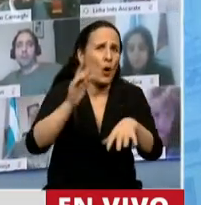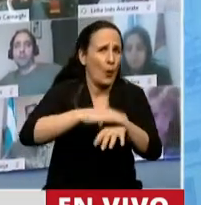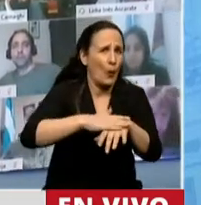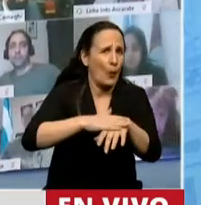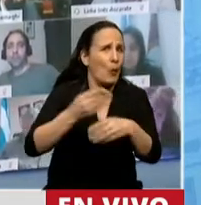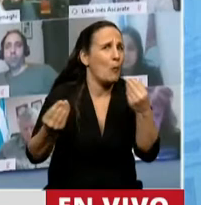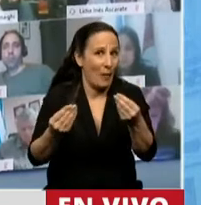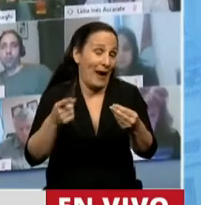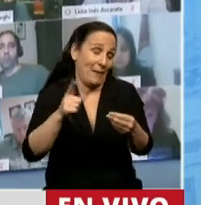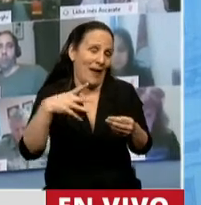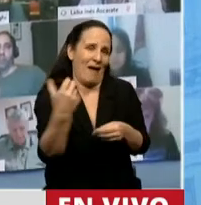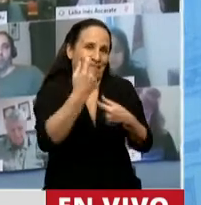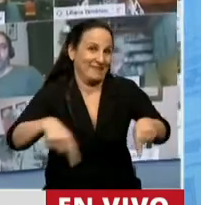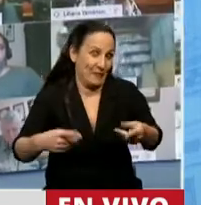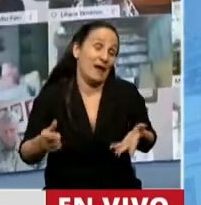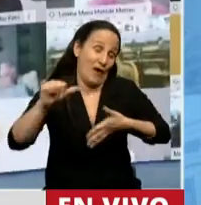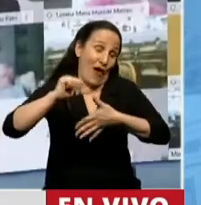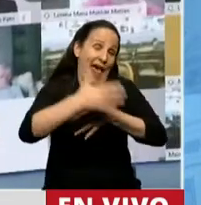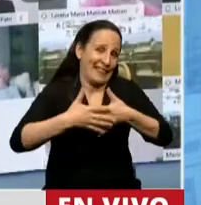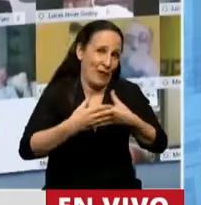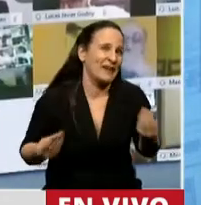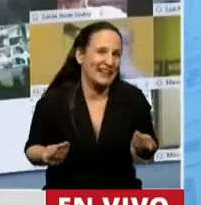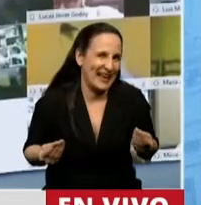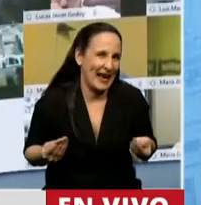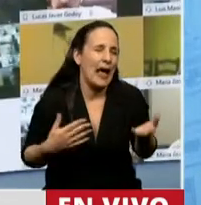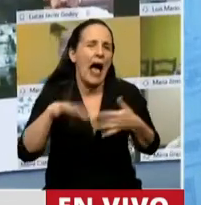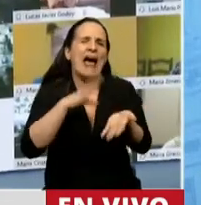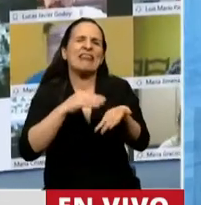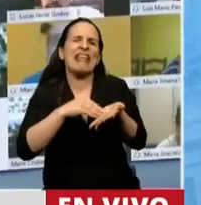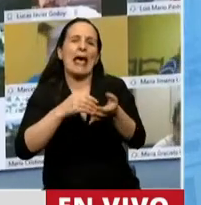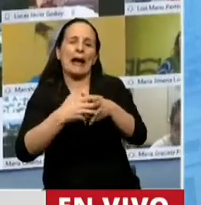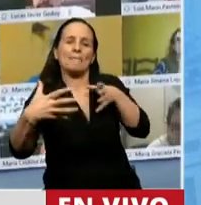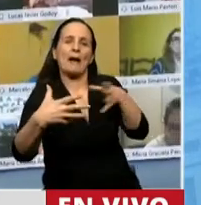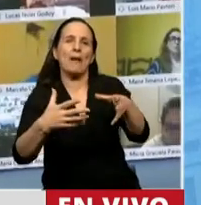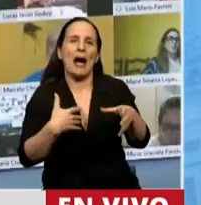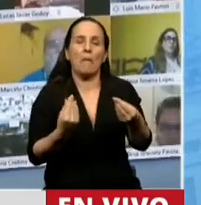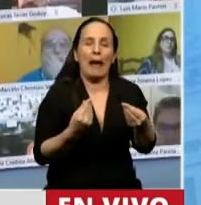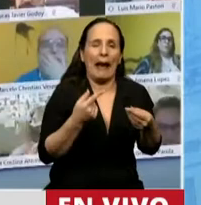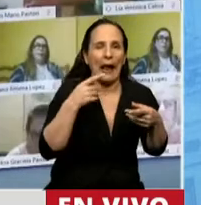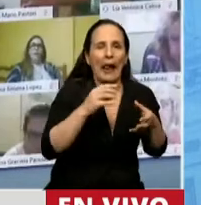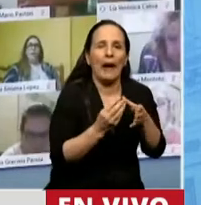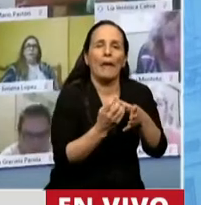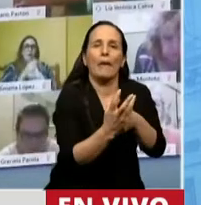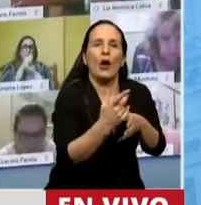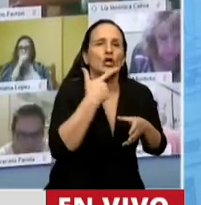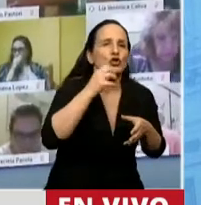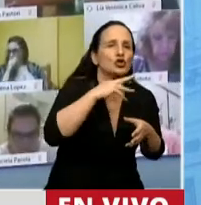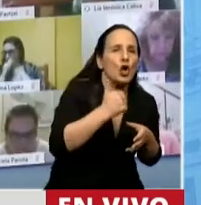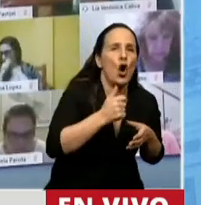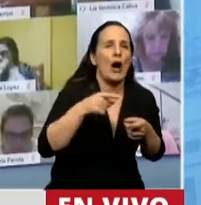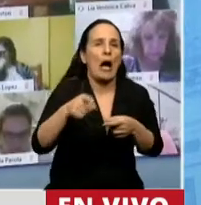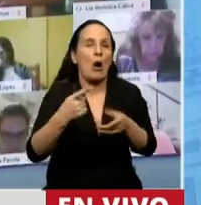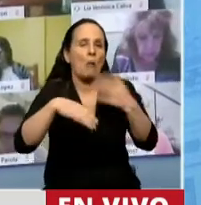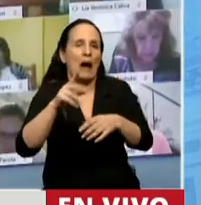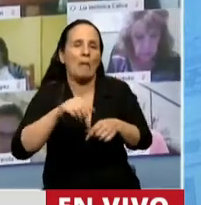disputas en Latinoamérica tienen que ver con quién se queda con más tierra para plantar más soja o para llevar adelante un modelo